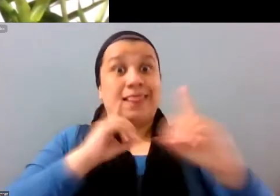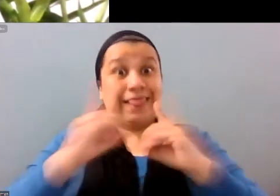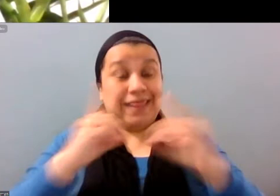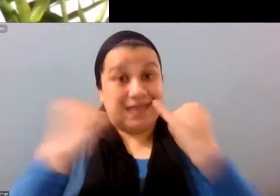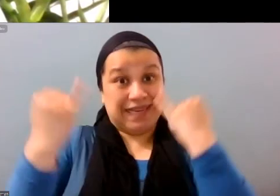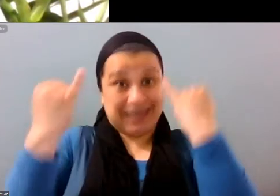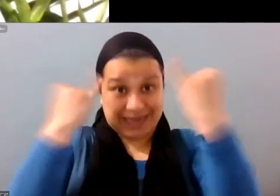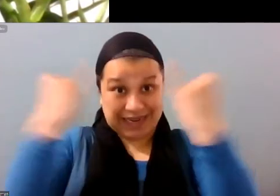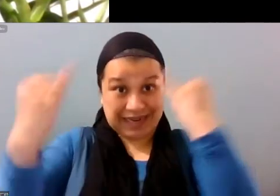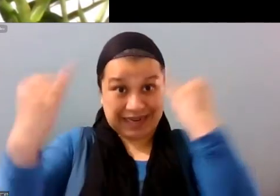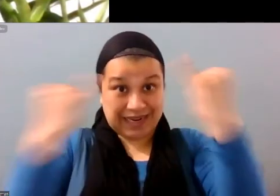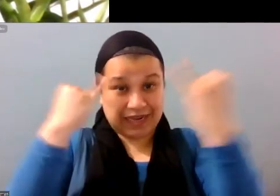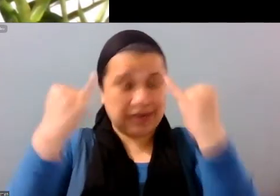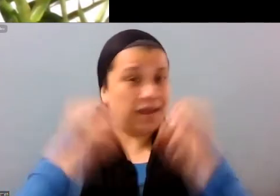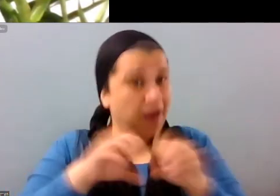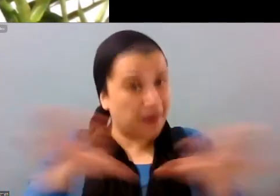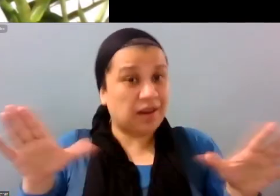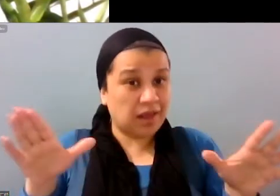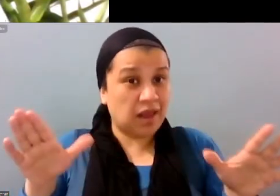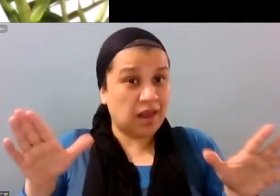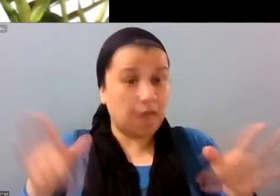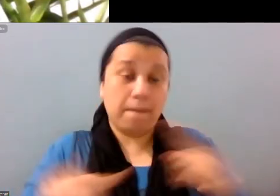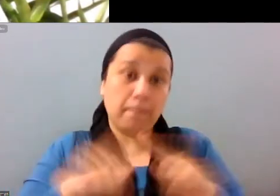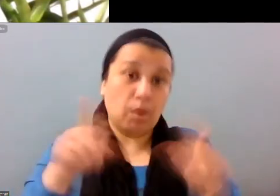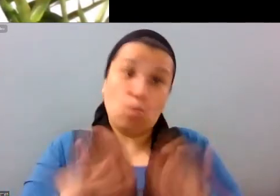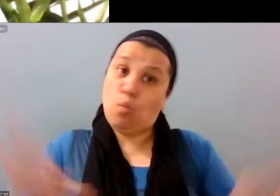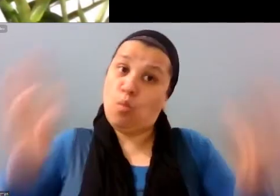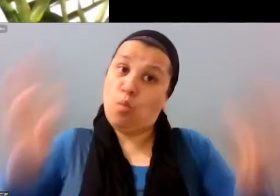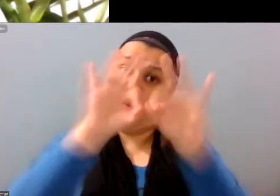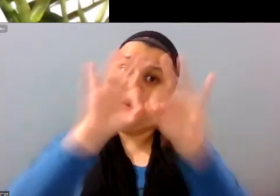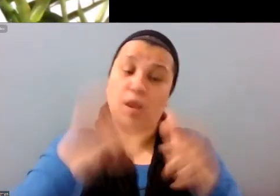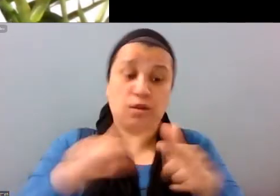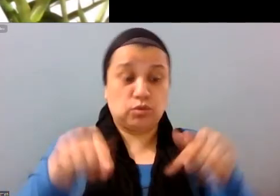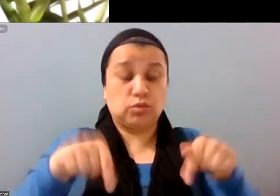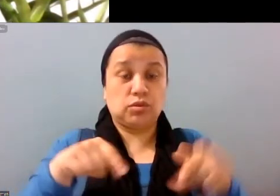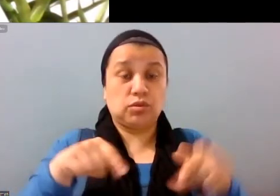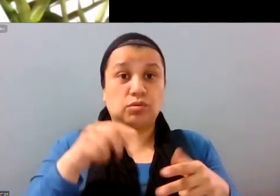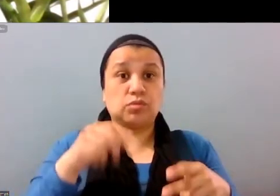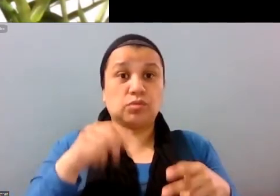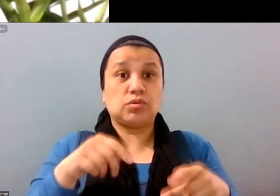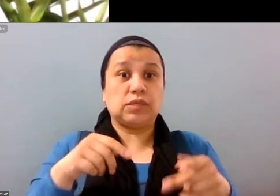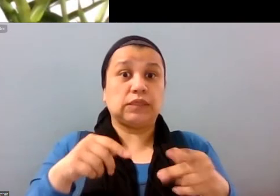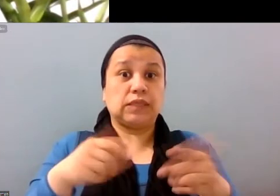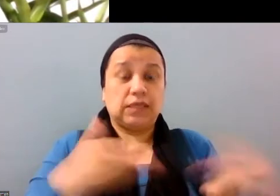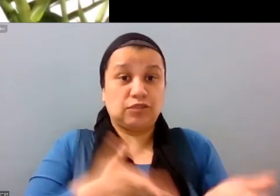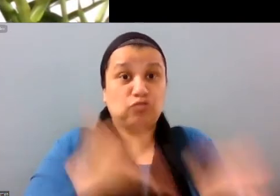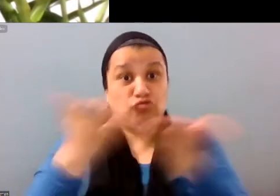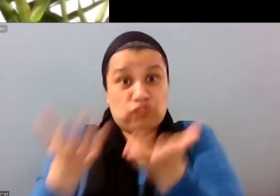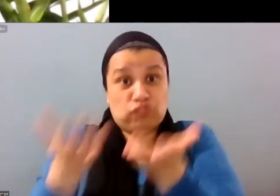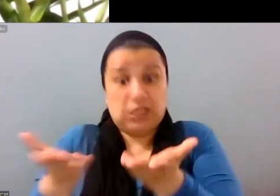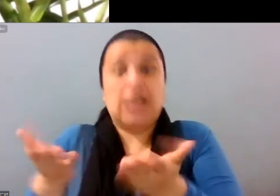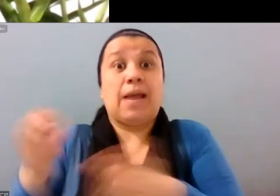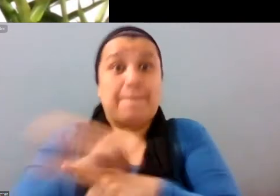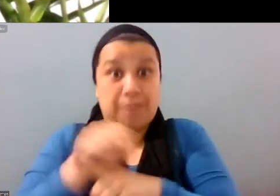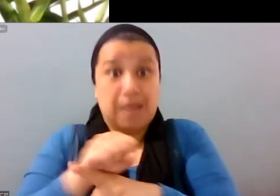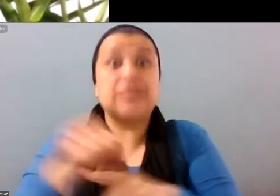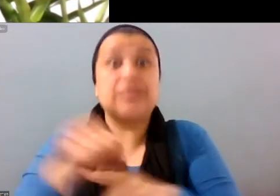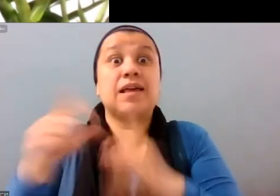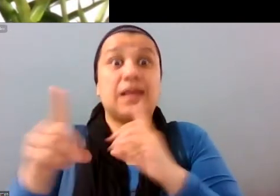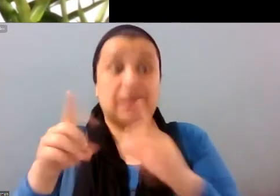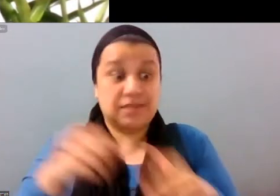cosas muy generales pero muy ricas si nos centramos en esos dos conceptos y lo llevamos a la práctica lo hacemos dialogamos conversamos